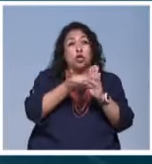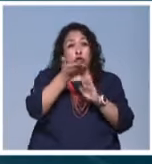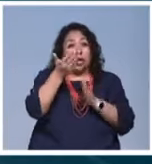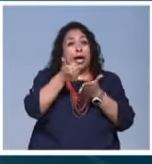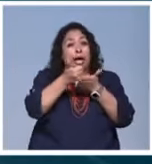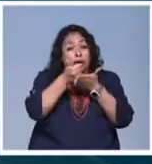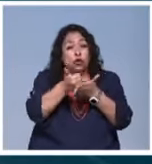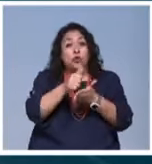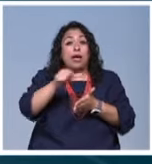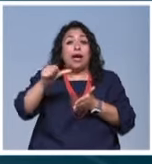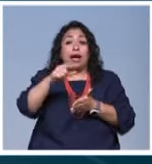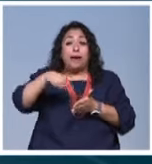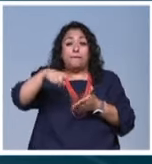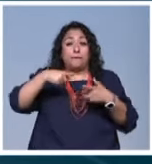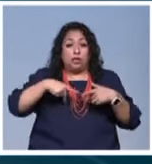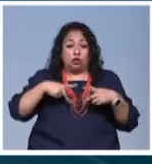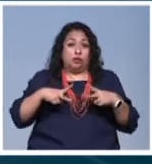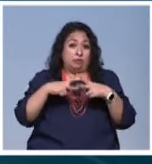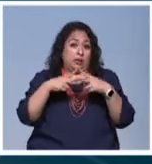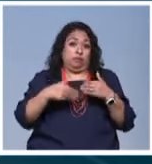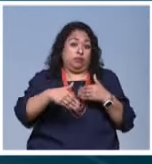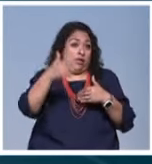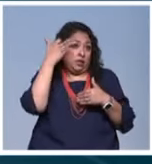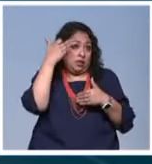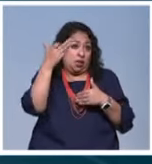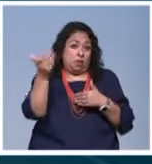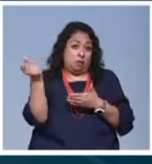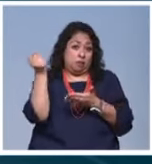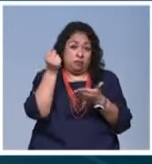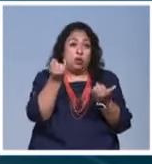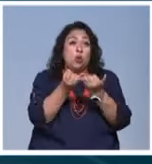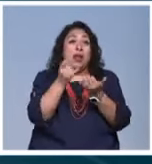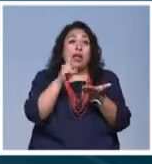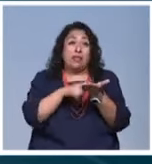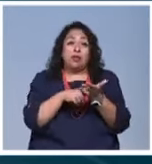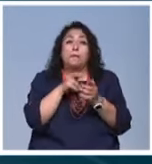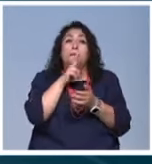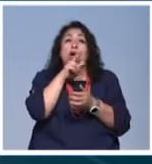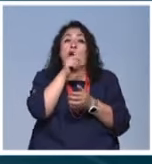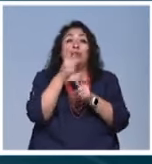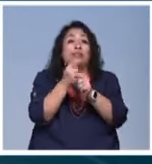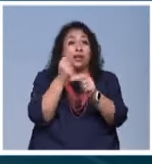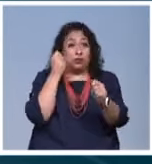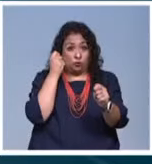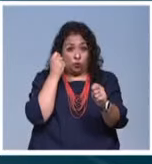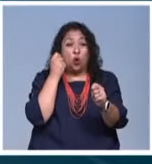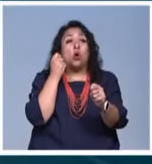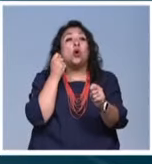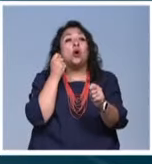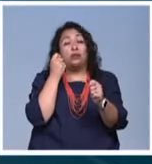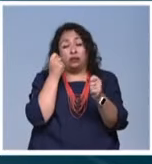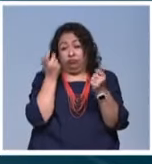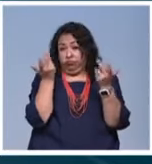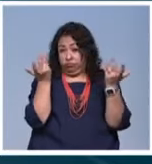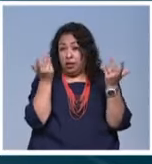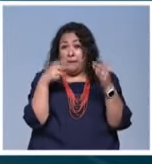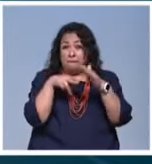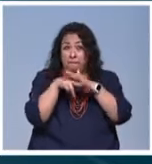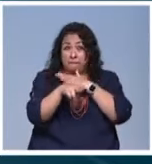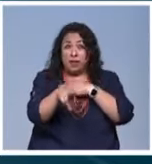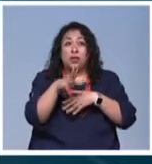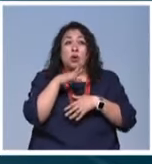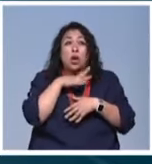ayuden a los parisinos a largo plazo la inversión hecha También incluye una fuerte mejora en el transporte público a tal punto que el metro